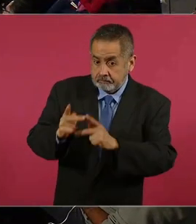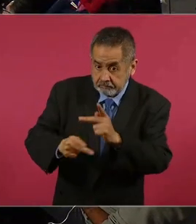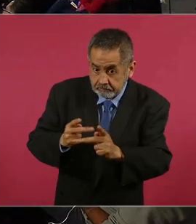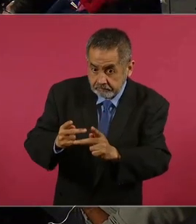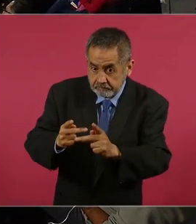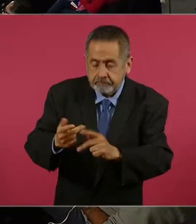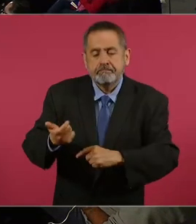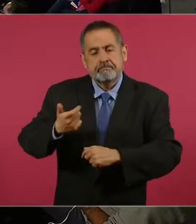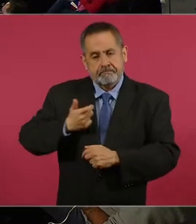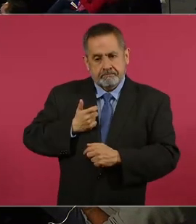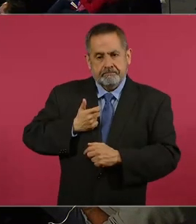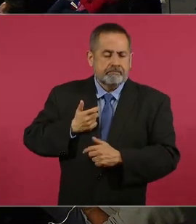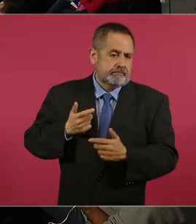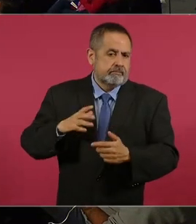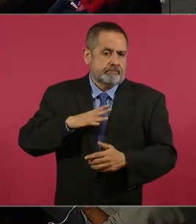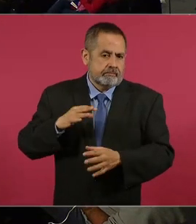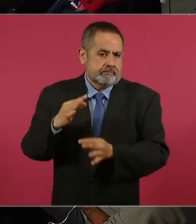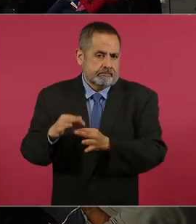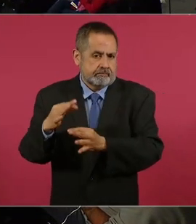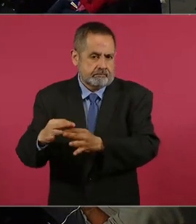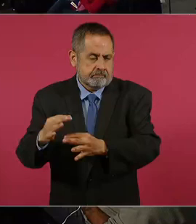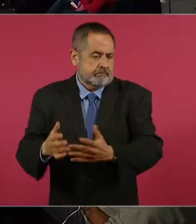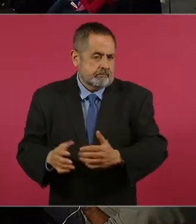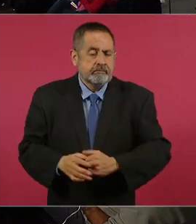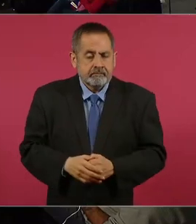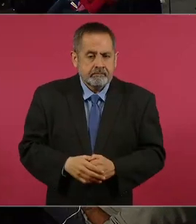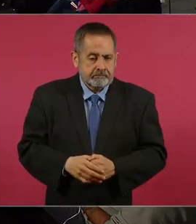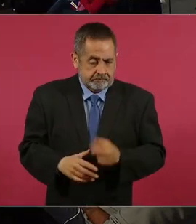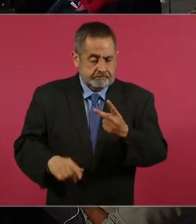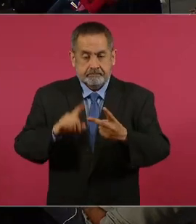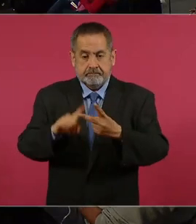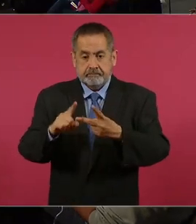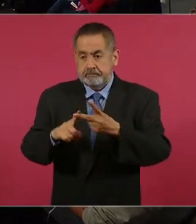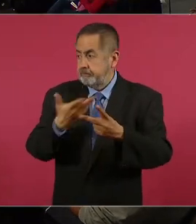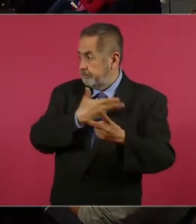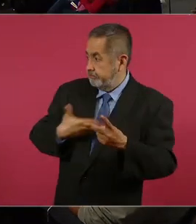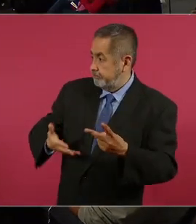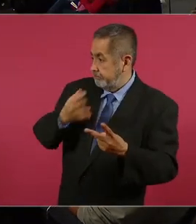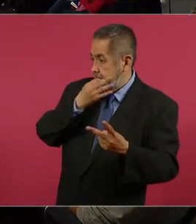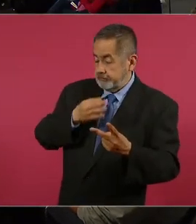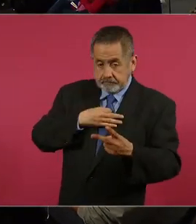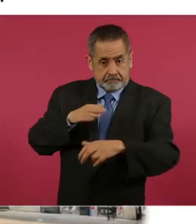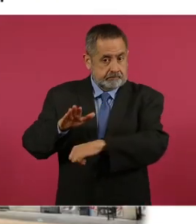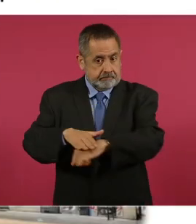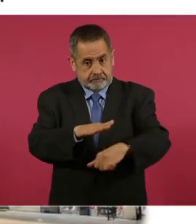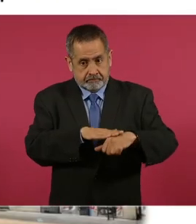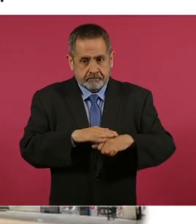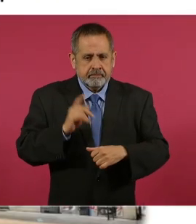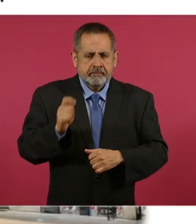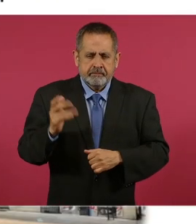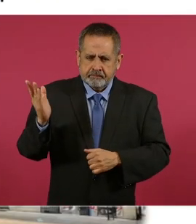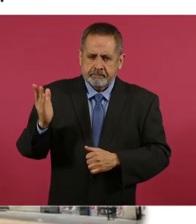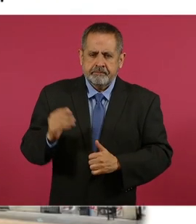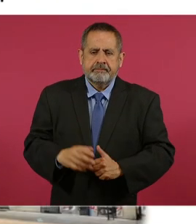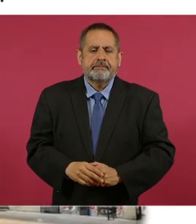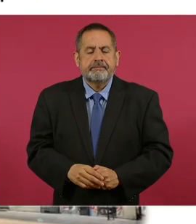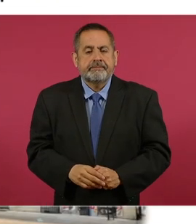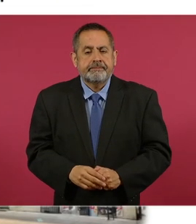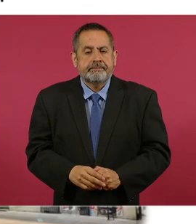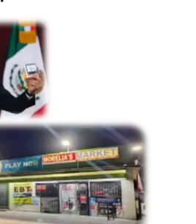por favor, la segunda tarea que nos encargó el presidente con esta transformación de la financiera fue